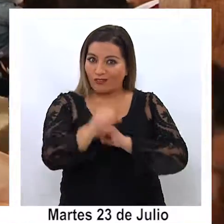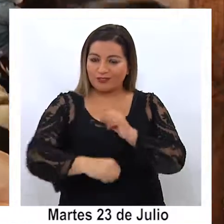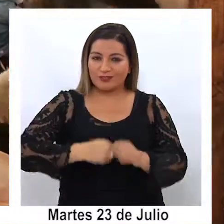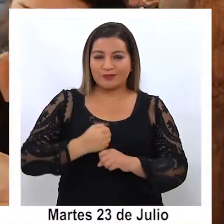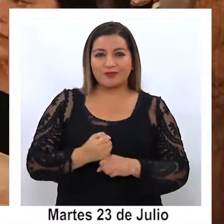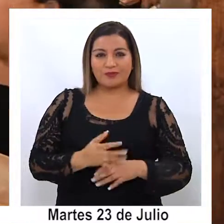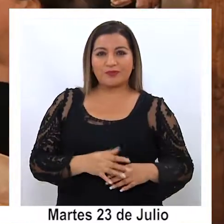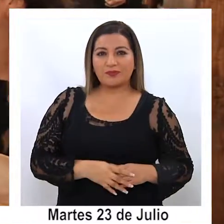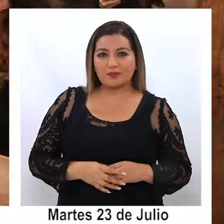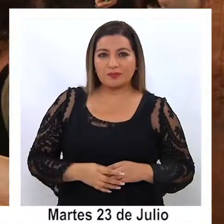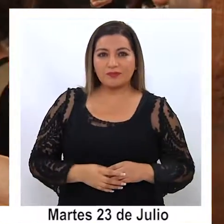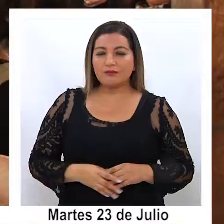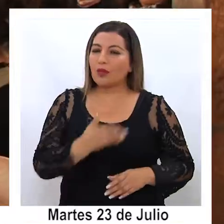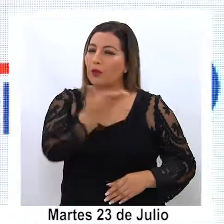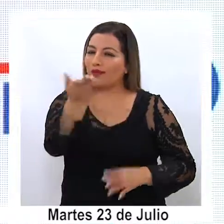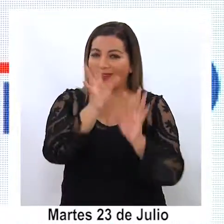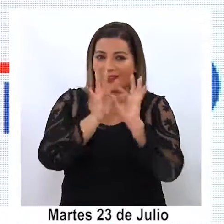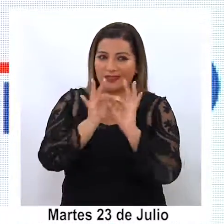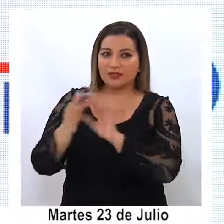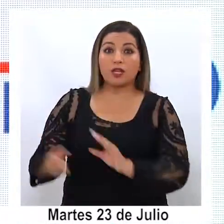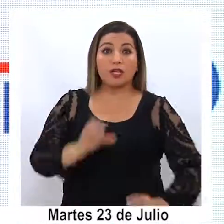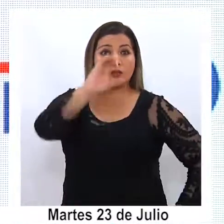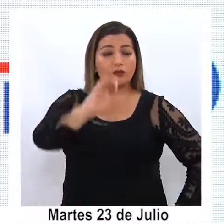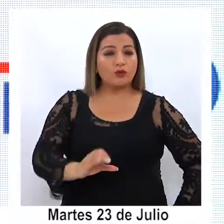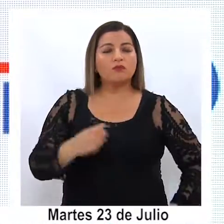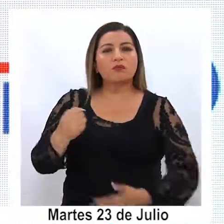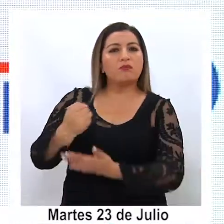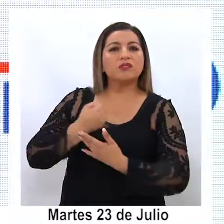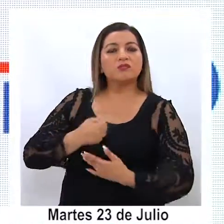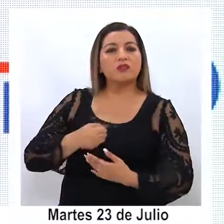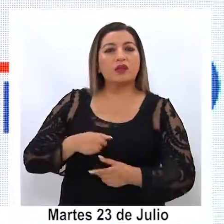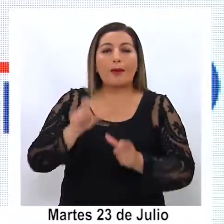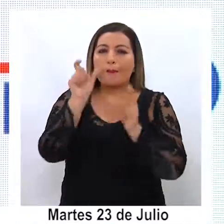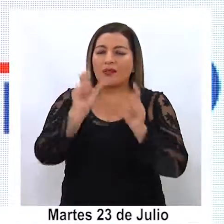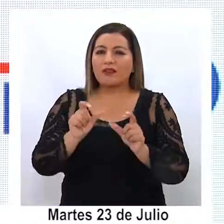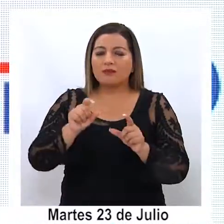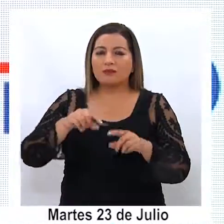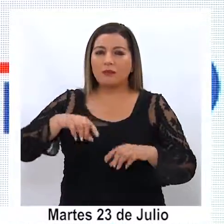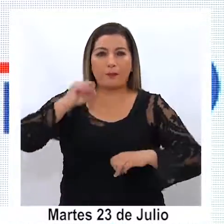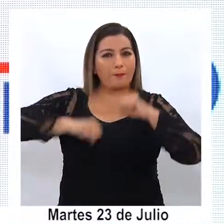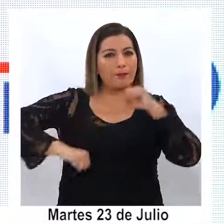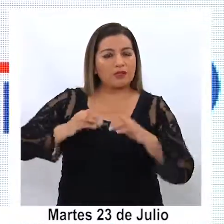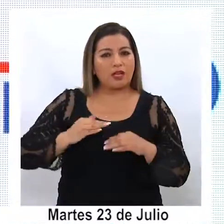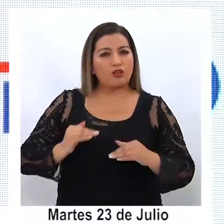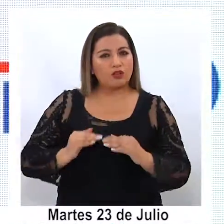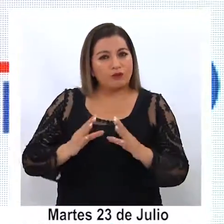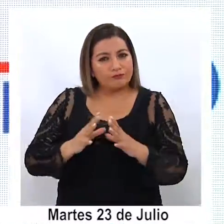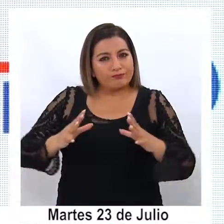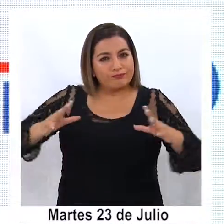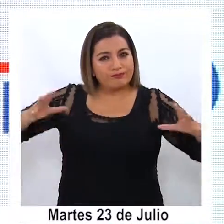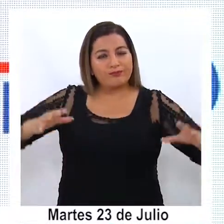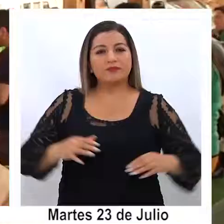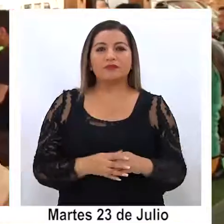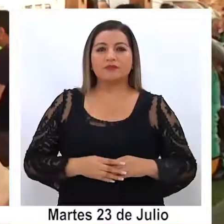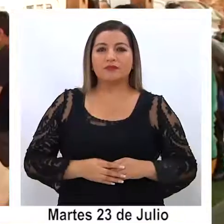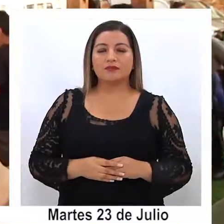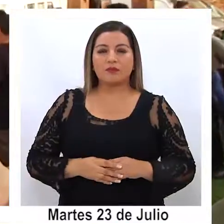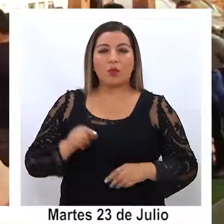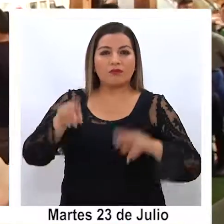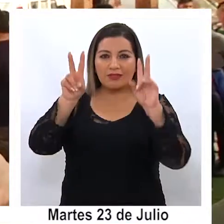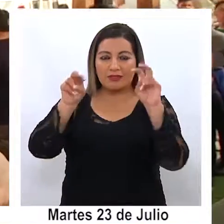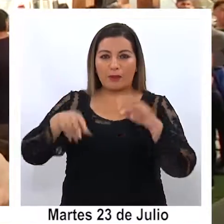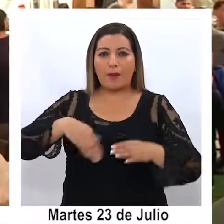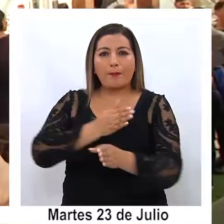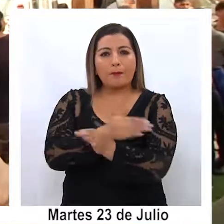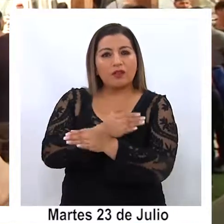Así que, gracias. Estos cursos ayudan a los pequeños empresarios a seguir creciendo. Un Nodo Pesquero